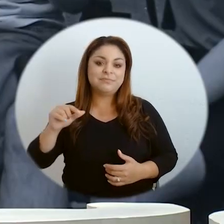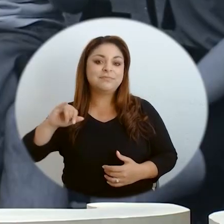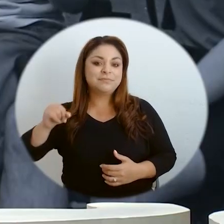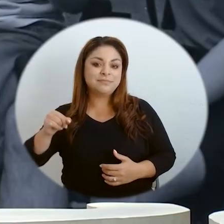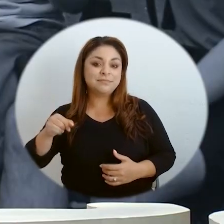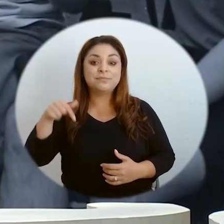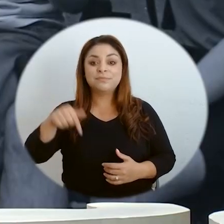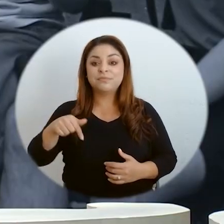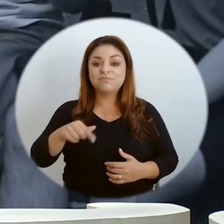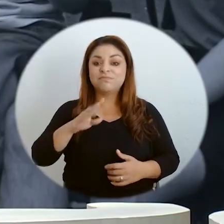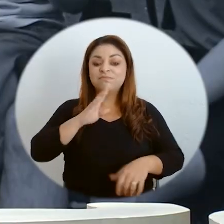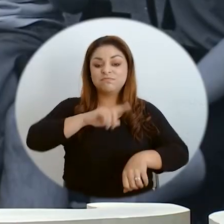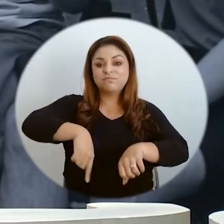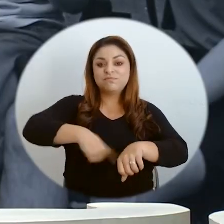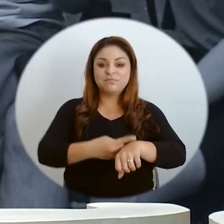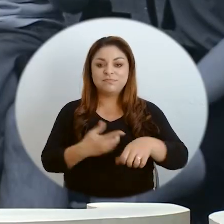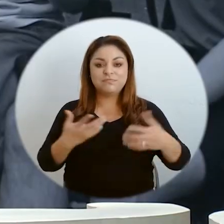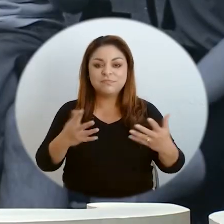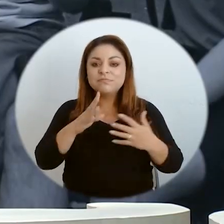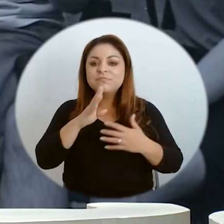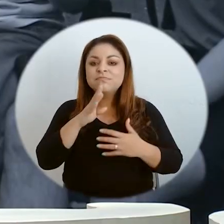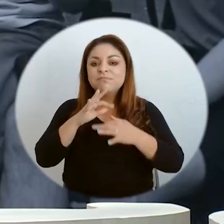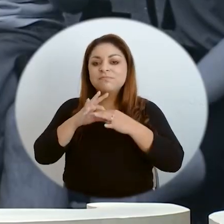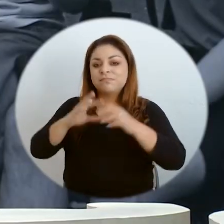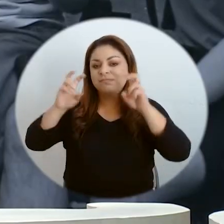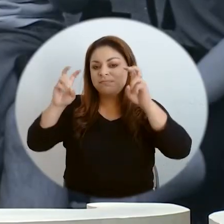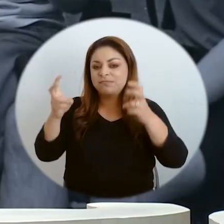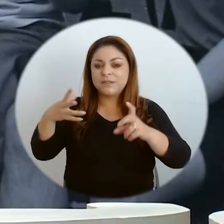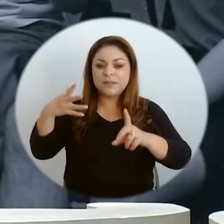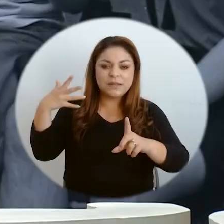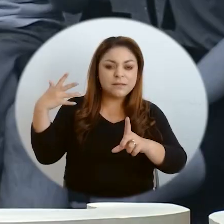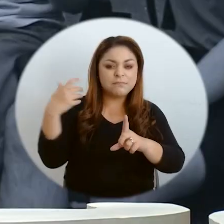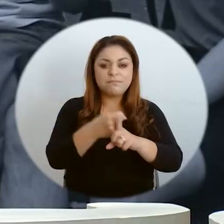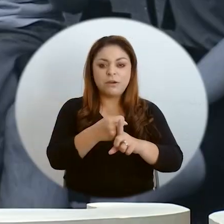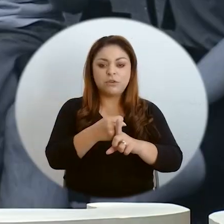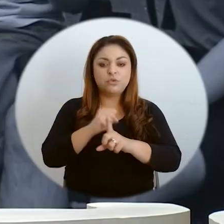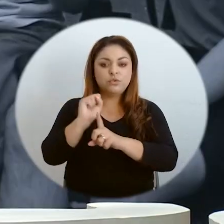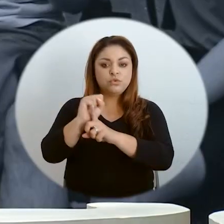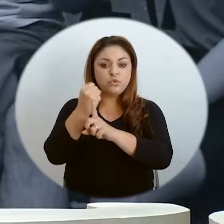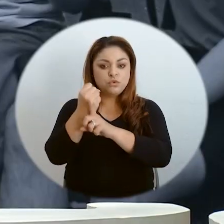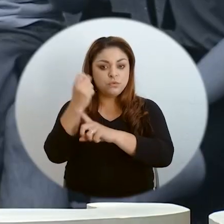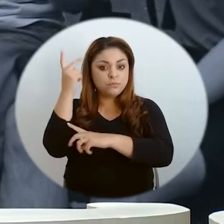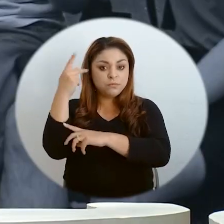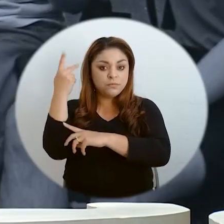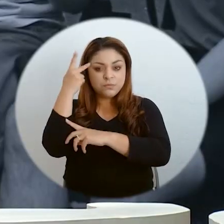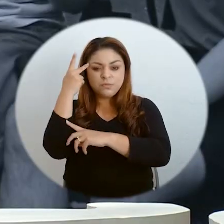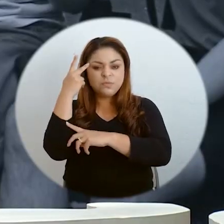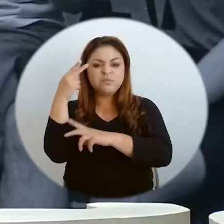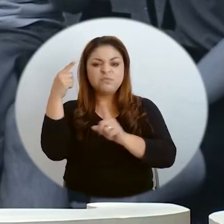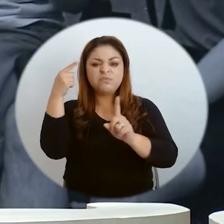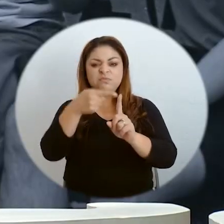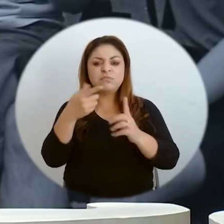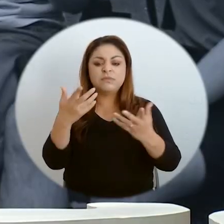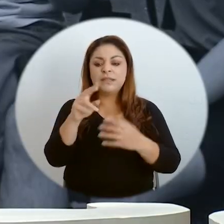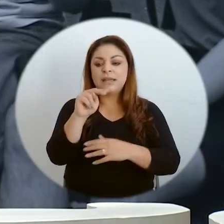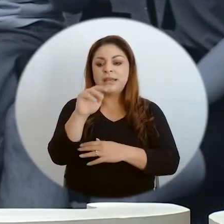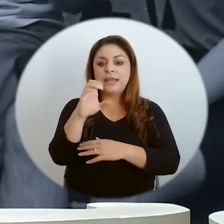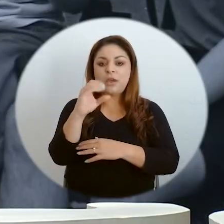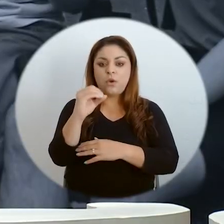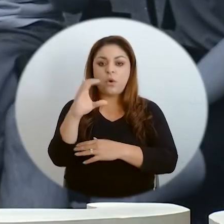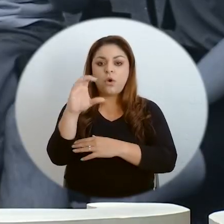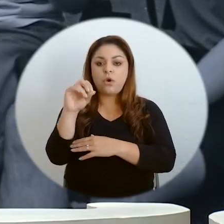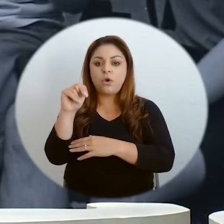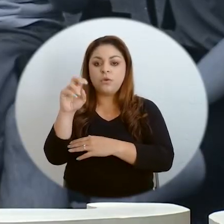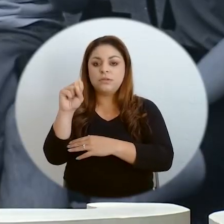hora vamos a hablar sobre el tema del impacto sociopolítico del neoconservadurismo. El neoconservadurismo es